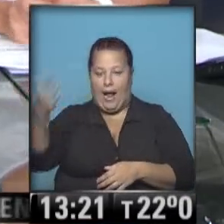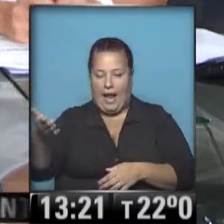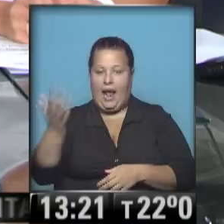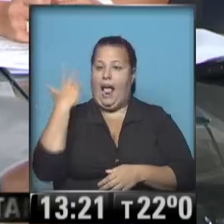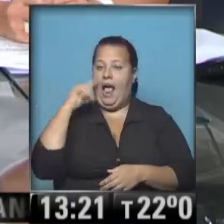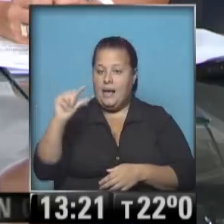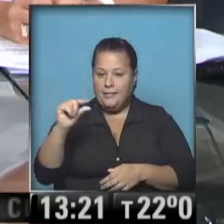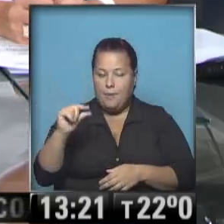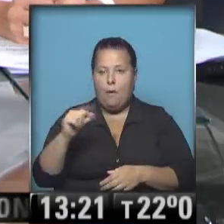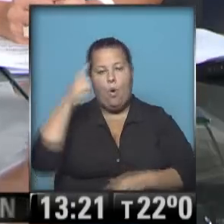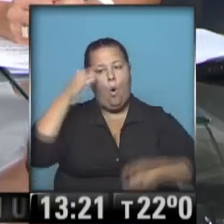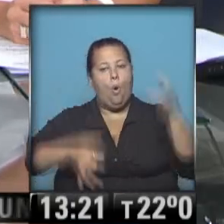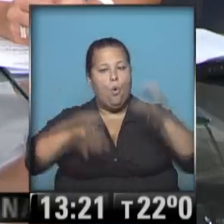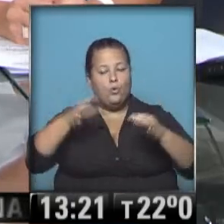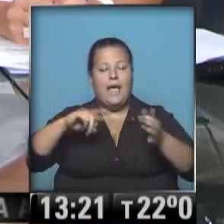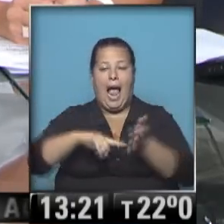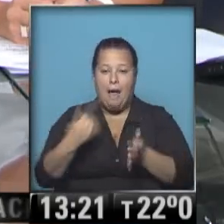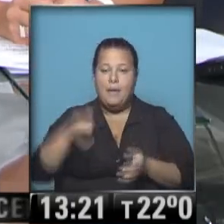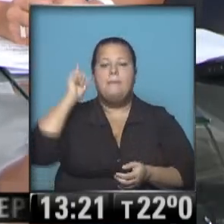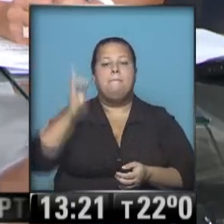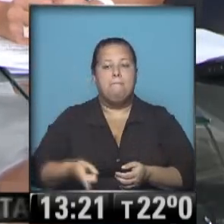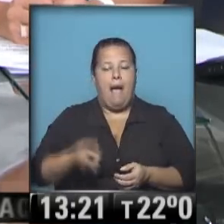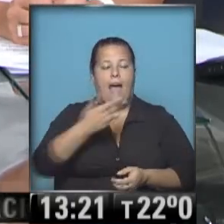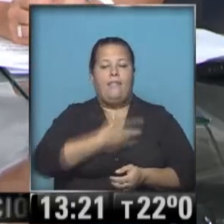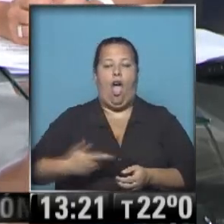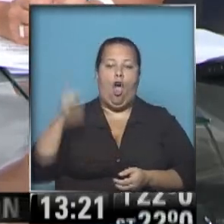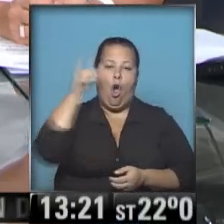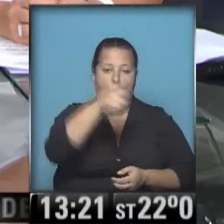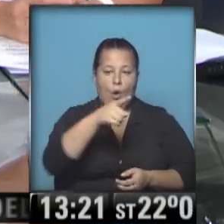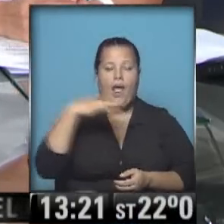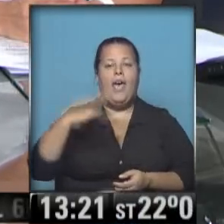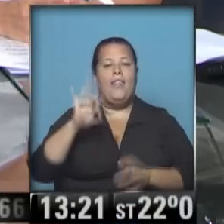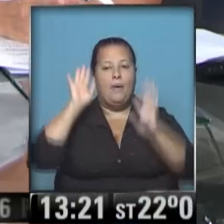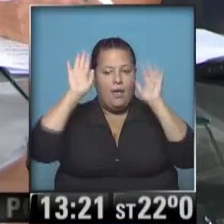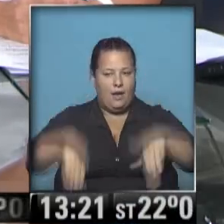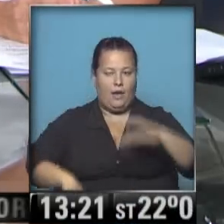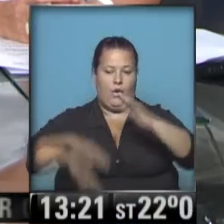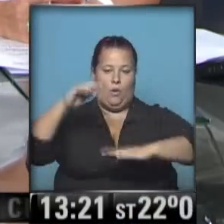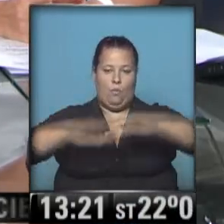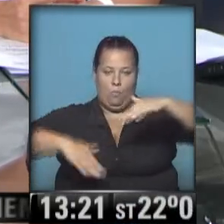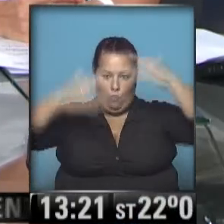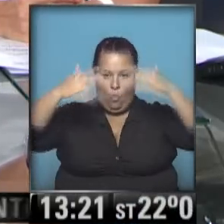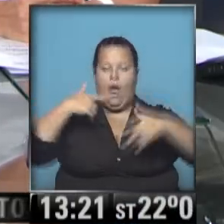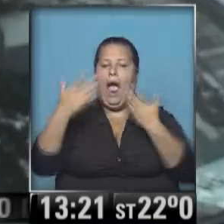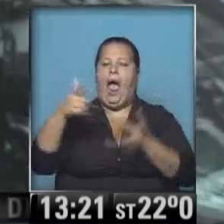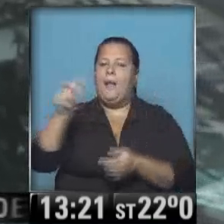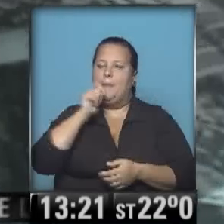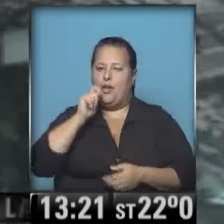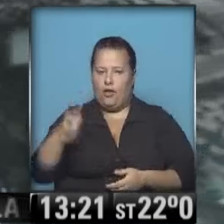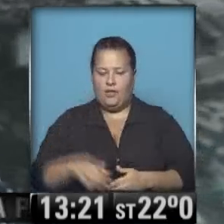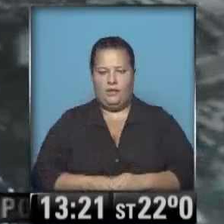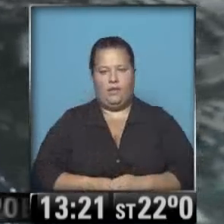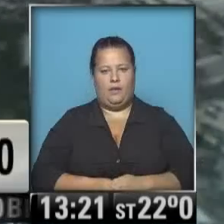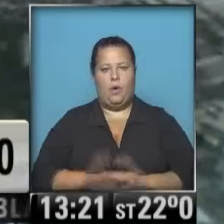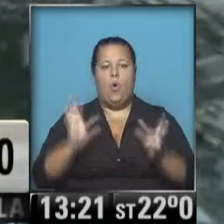días nada más el la justicia portenia le ordenó al gobierno de la ciudad que derribe ese muro hablamos con Víctor Hugo